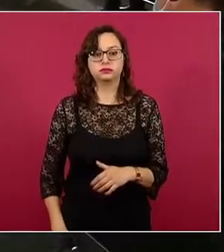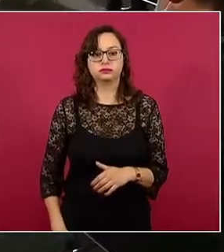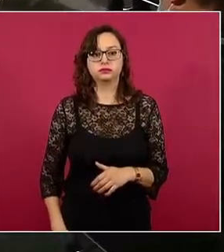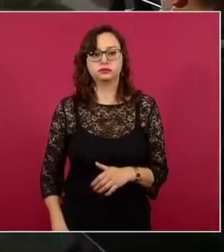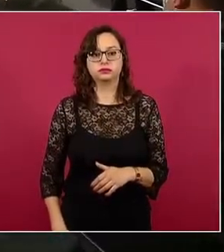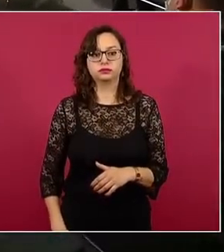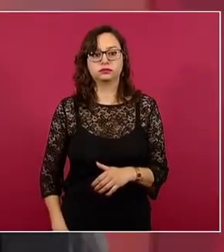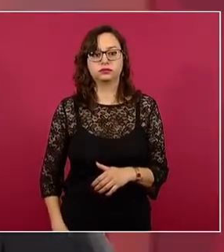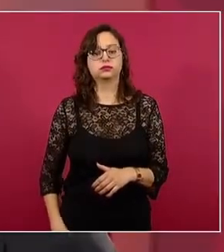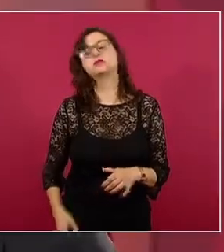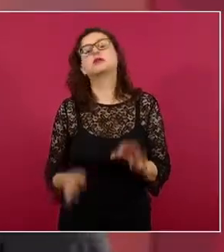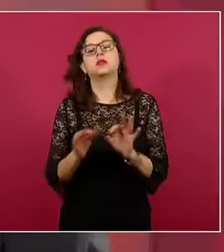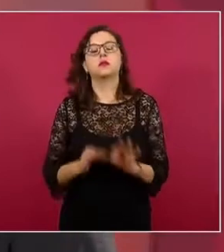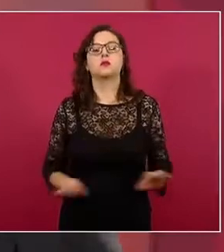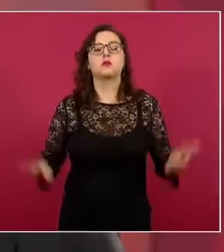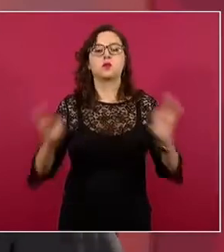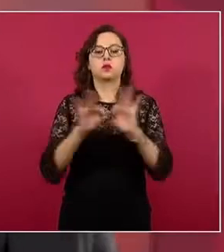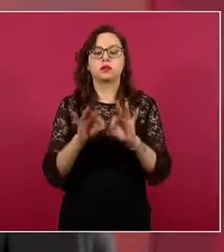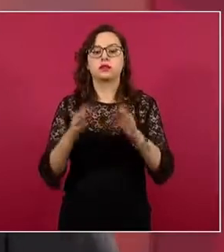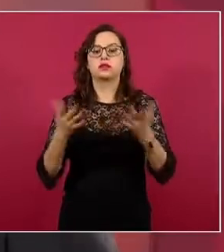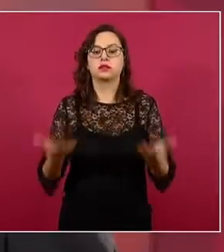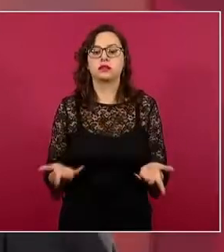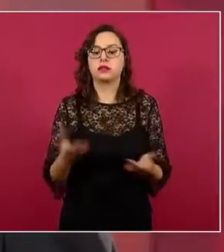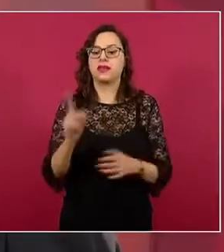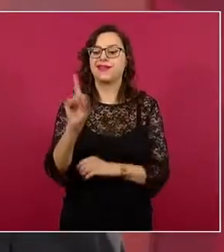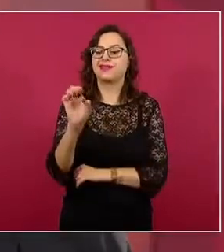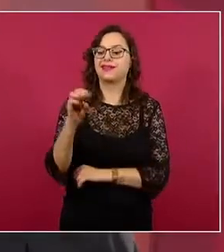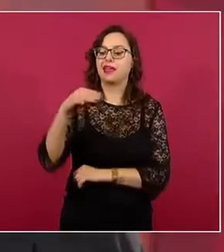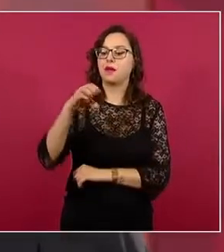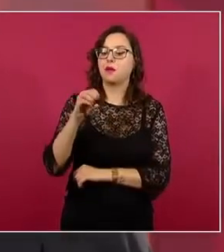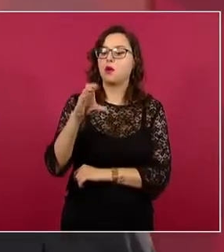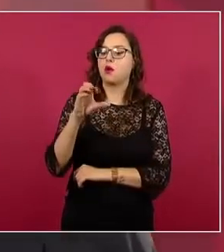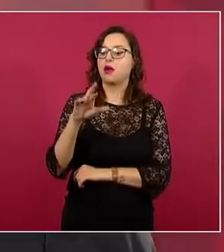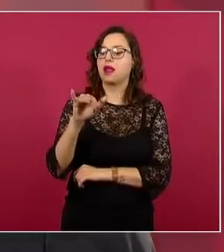la democracia es el gobierno del pueblo, para el pueblo y con el pueblo,